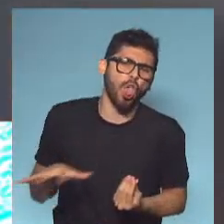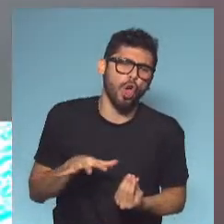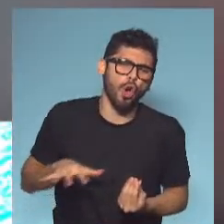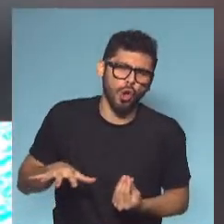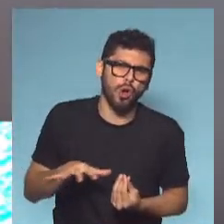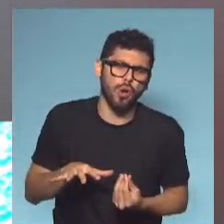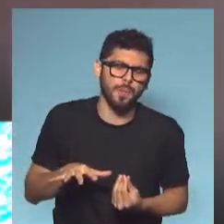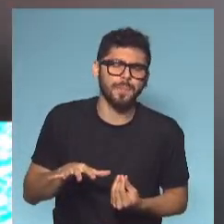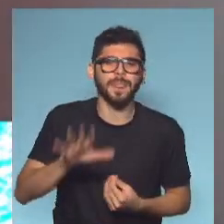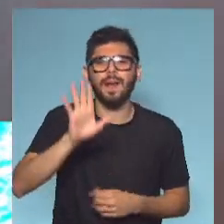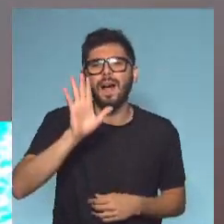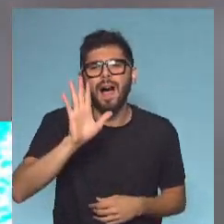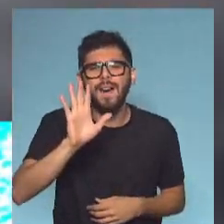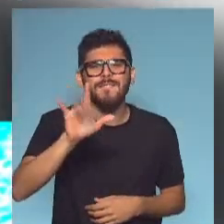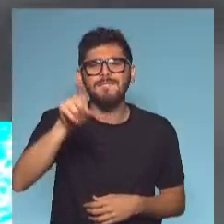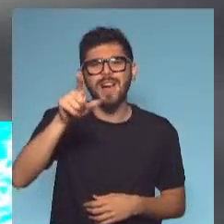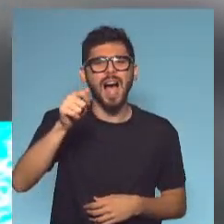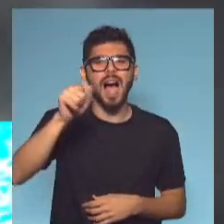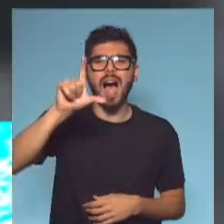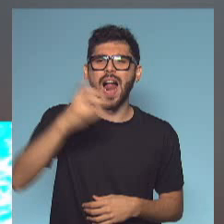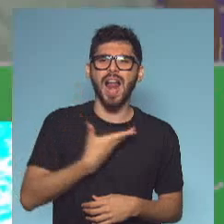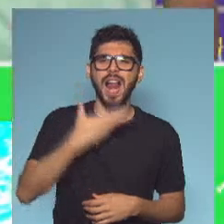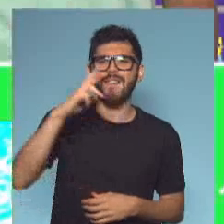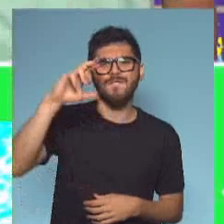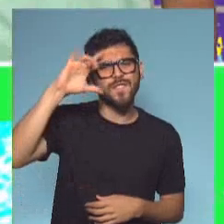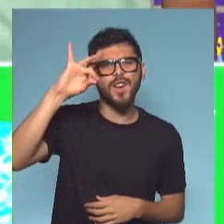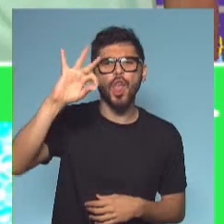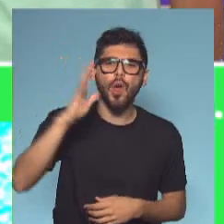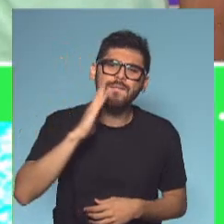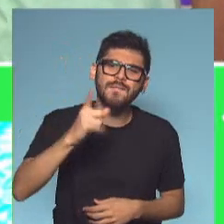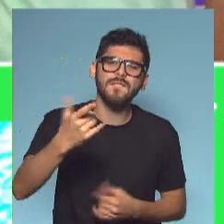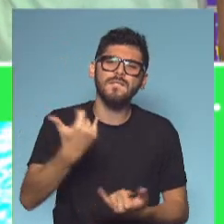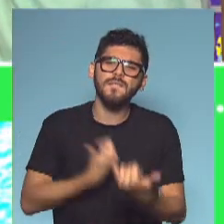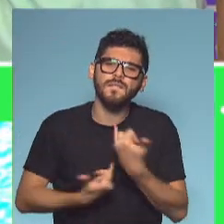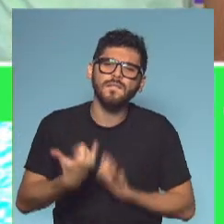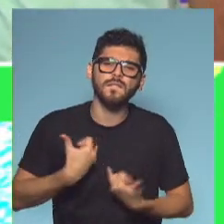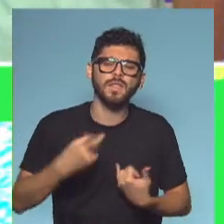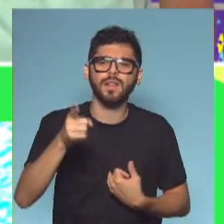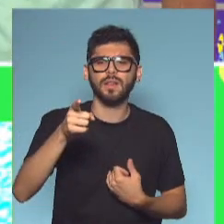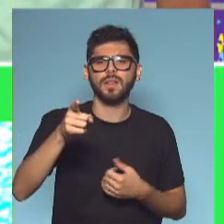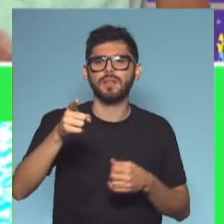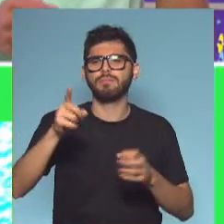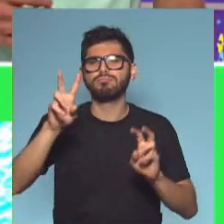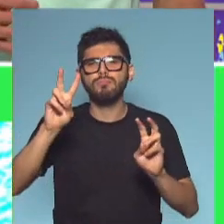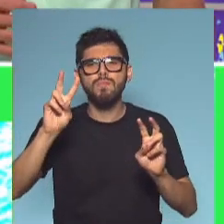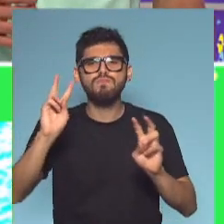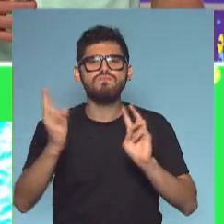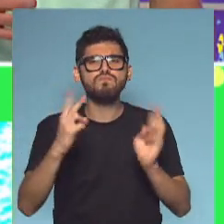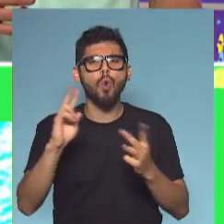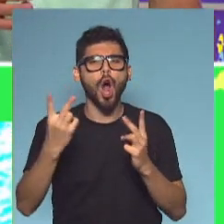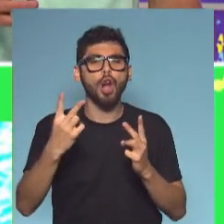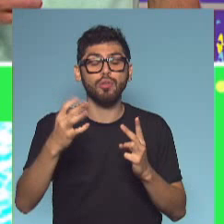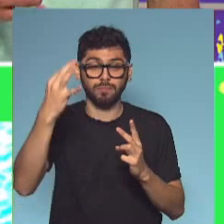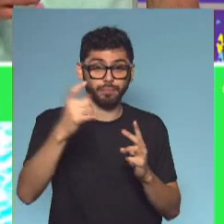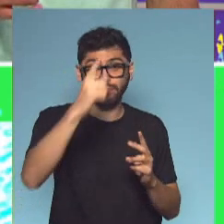y me gustaría si, Alfredo, vos podés contar un poco sobre las muertes que hubo en manos